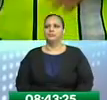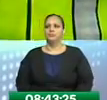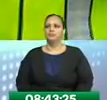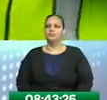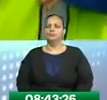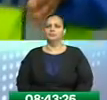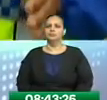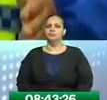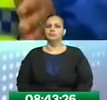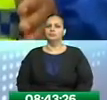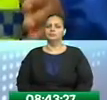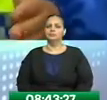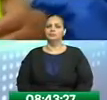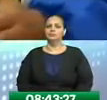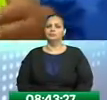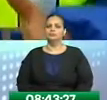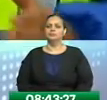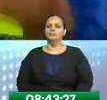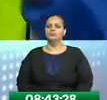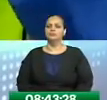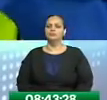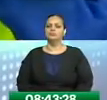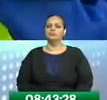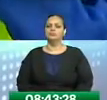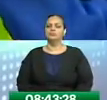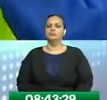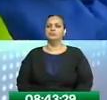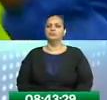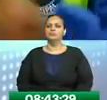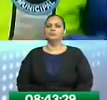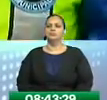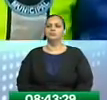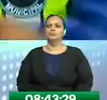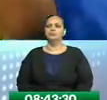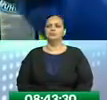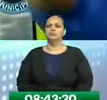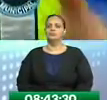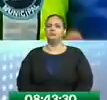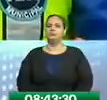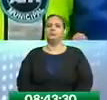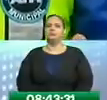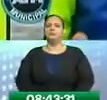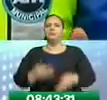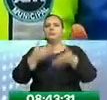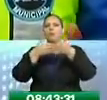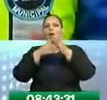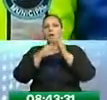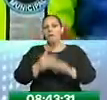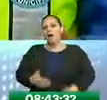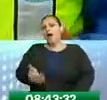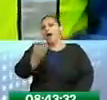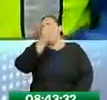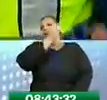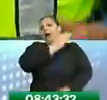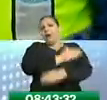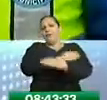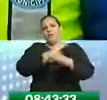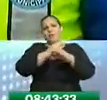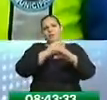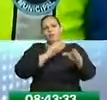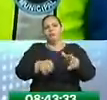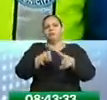Bueno, lo que se ha descortado es recorrido. Por decirle, antes usted tenía una línea que recorría